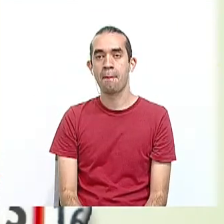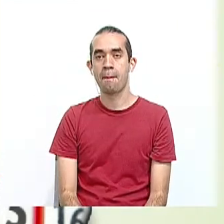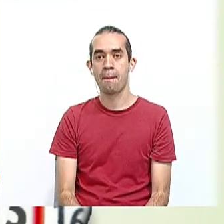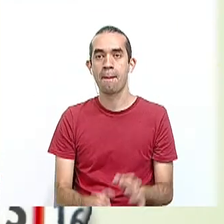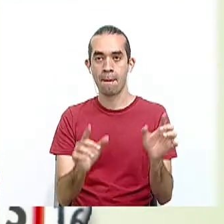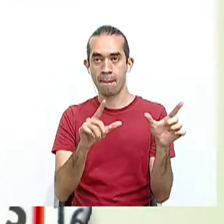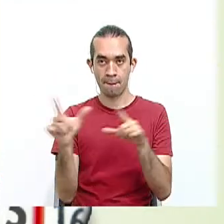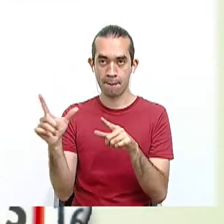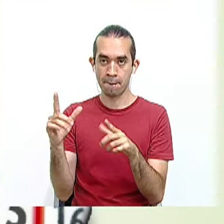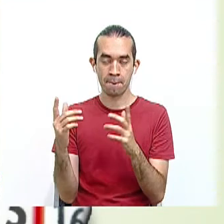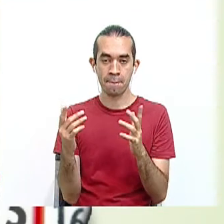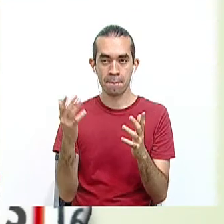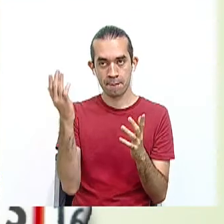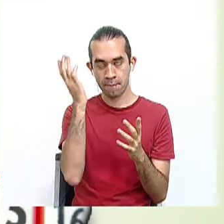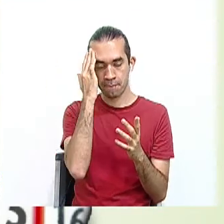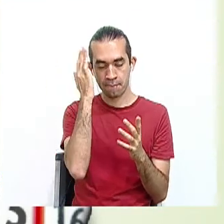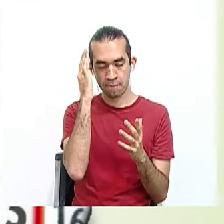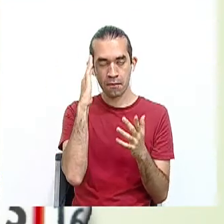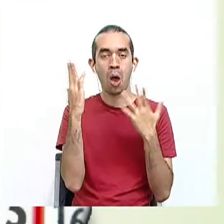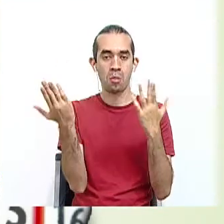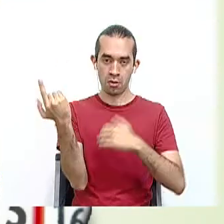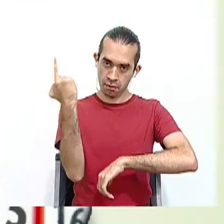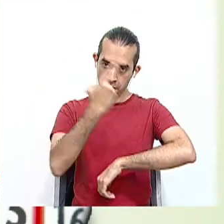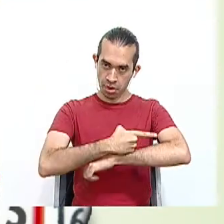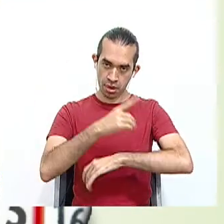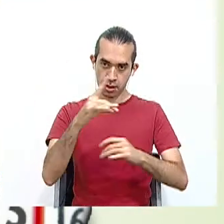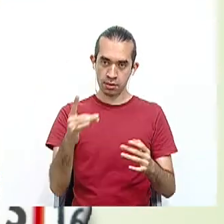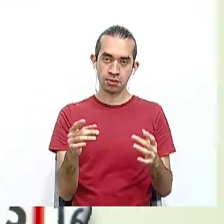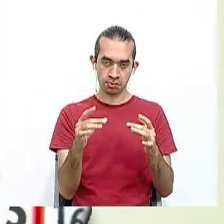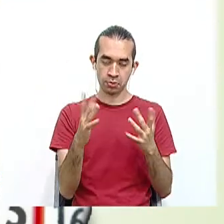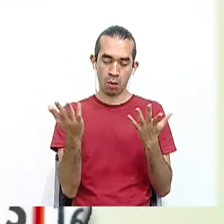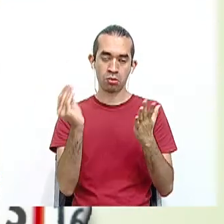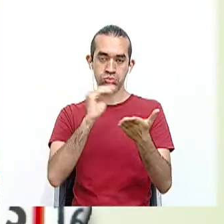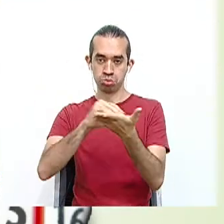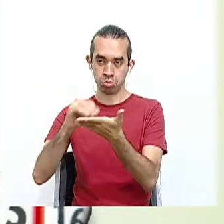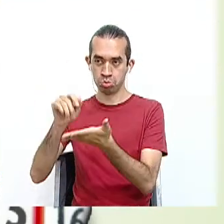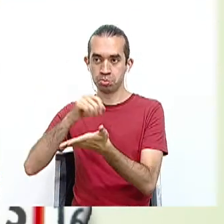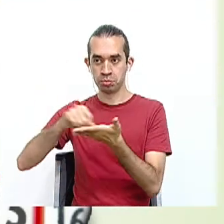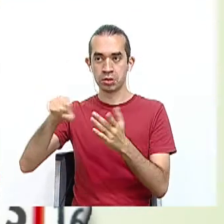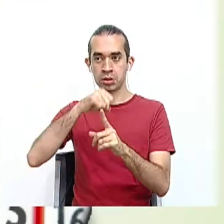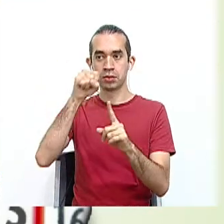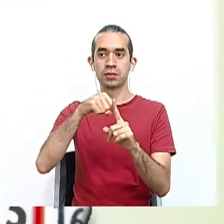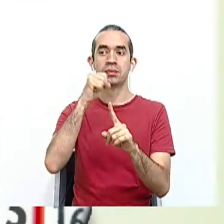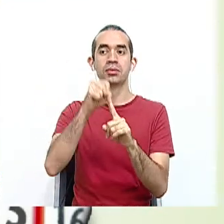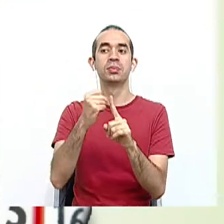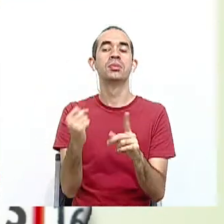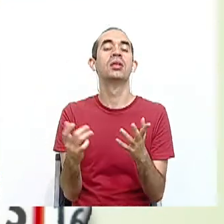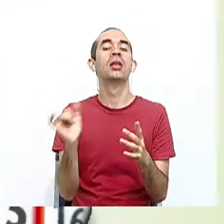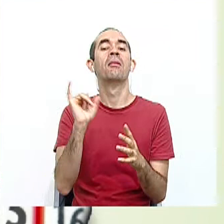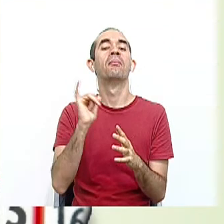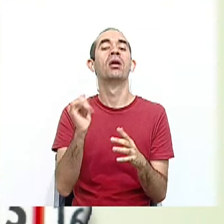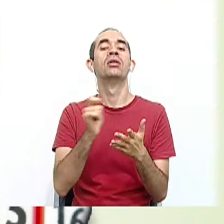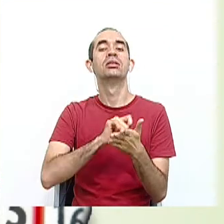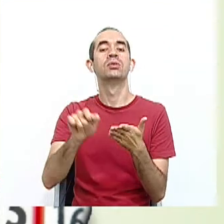Listo, ya saben cómo expresar la fecha en esas situaciones. O incluso cuando escribimos una